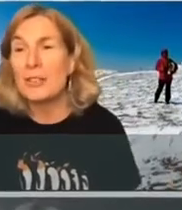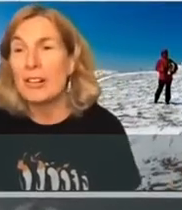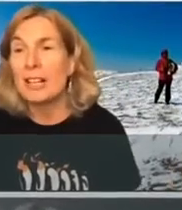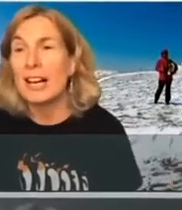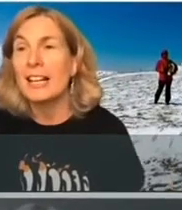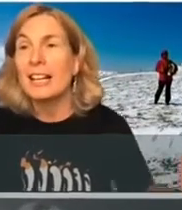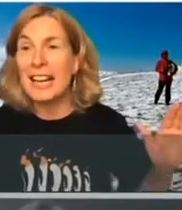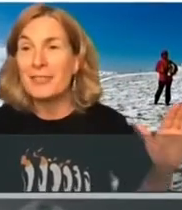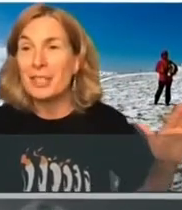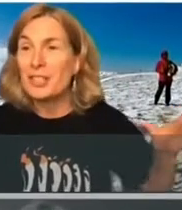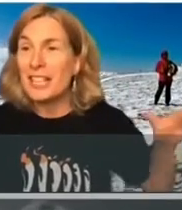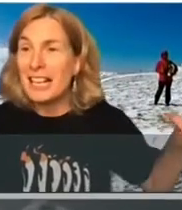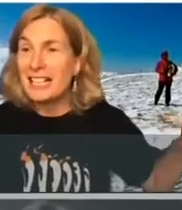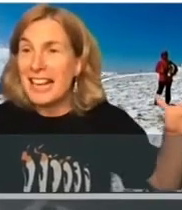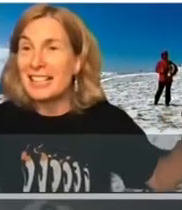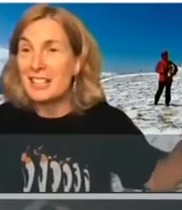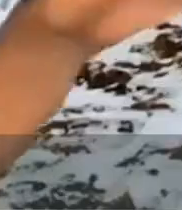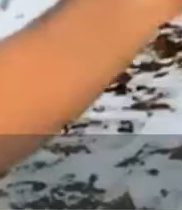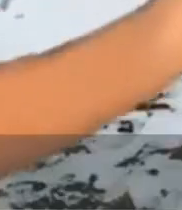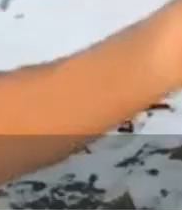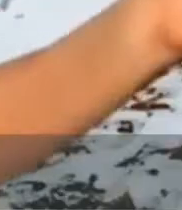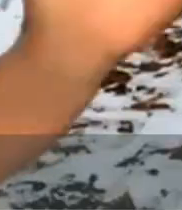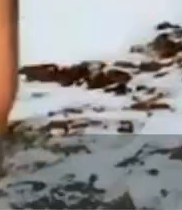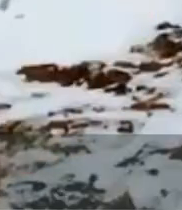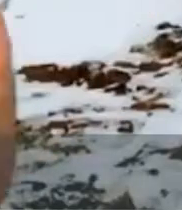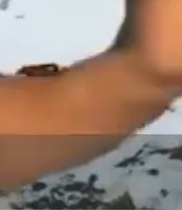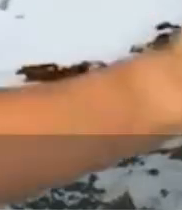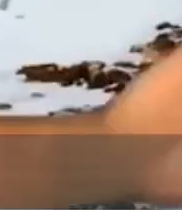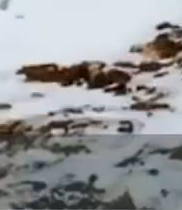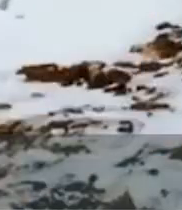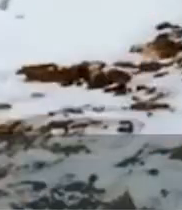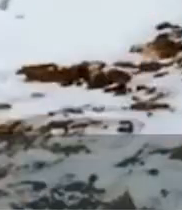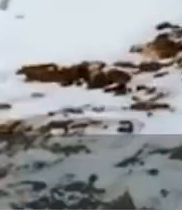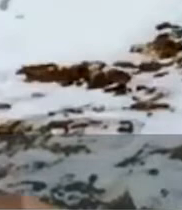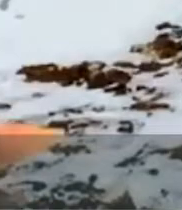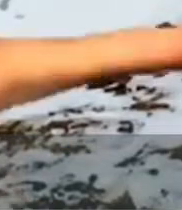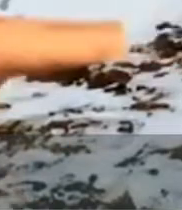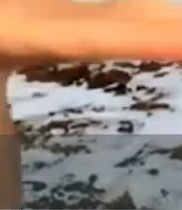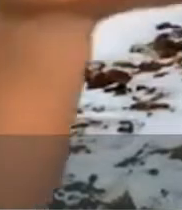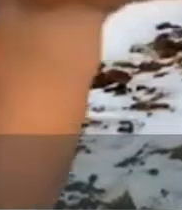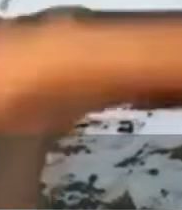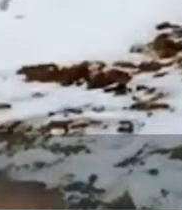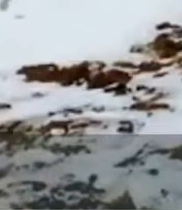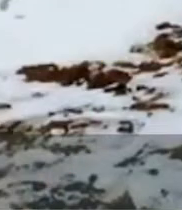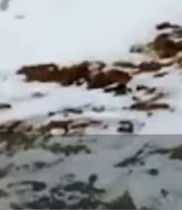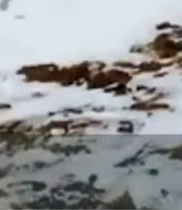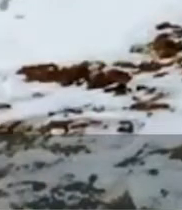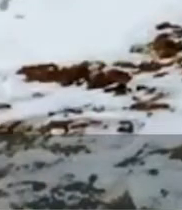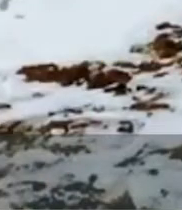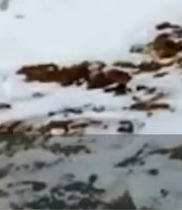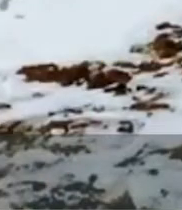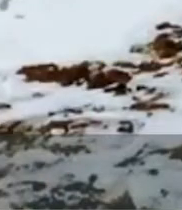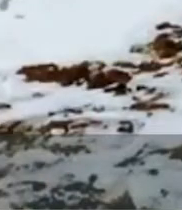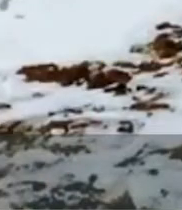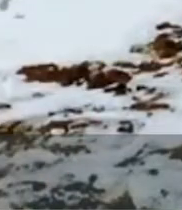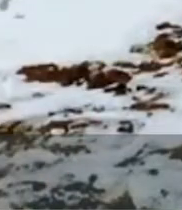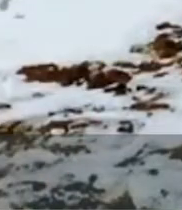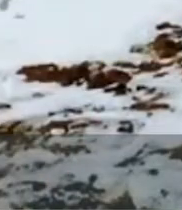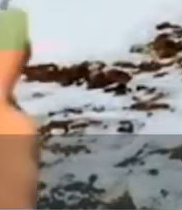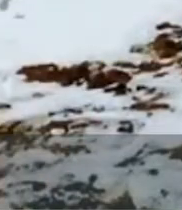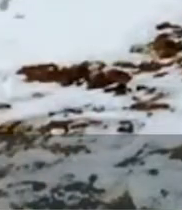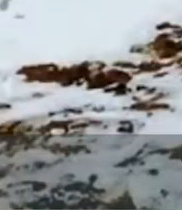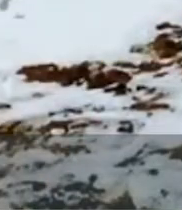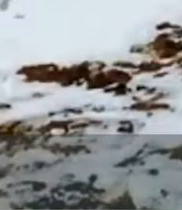esas reservas corporales sin tener que usarlas todas para alimentar a sus polluelos. De modo que hay algunas buenas noticias